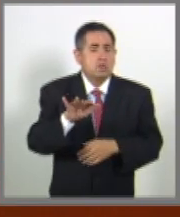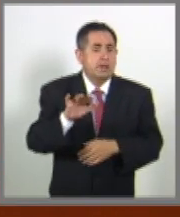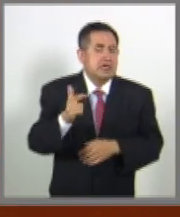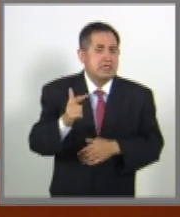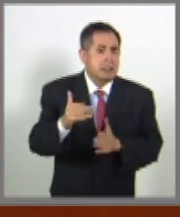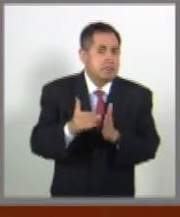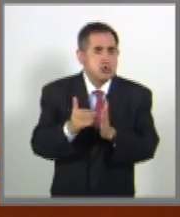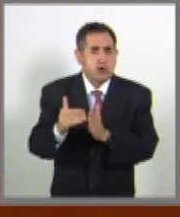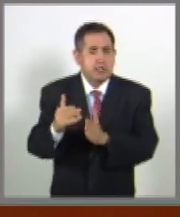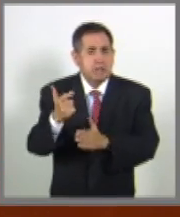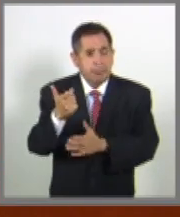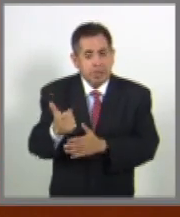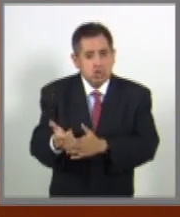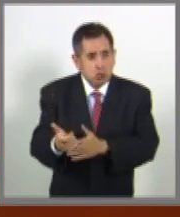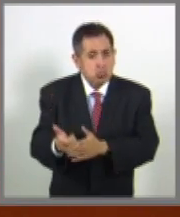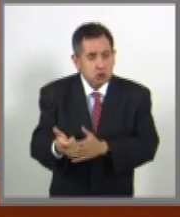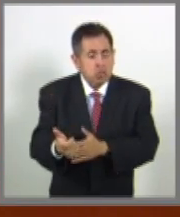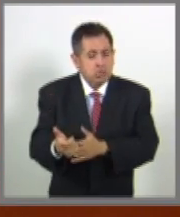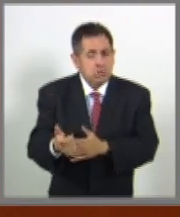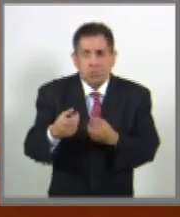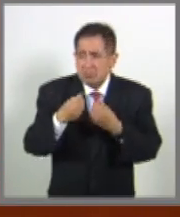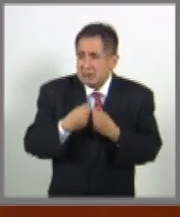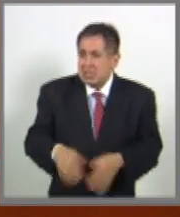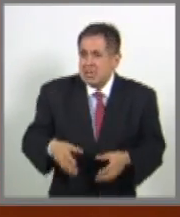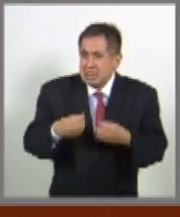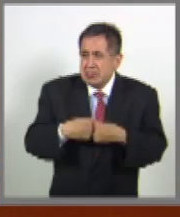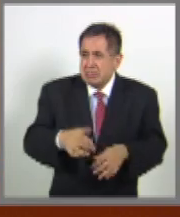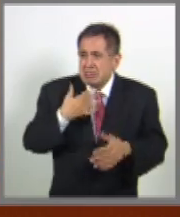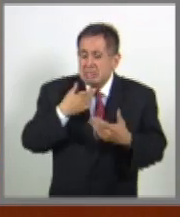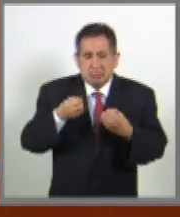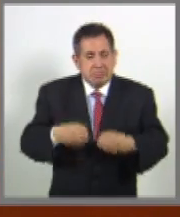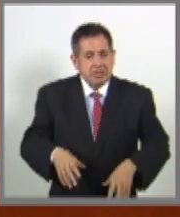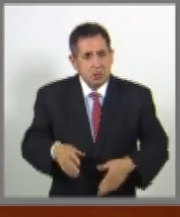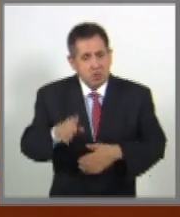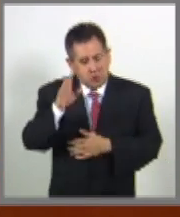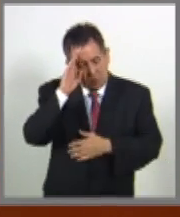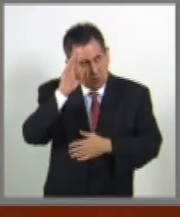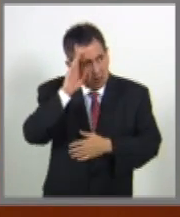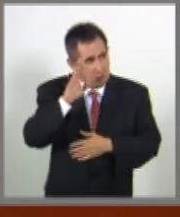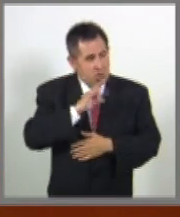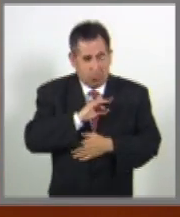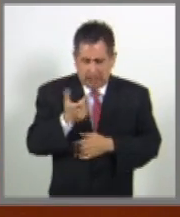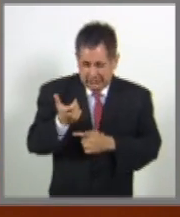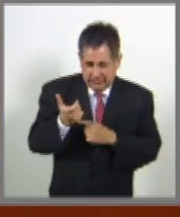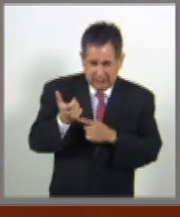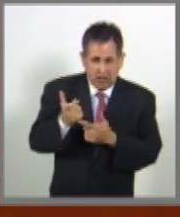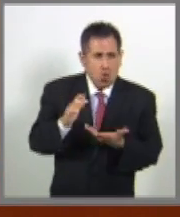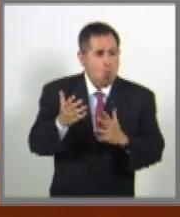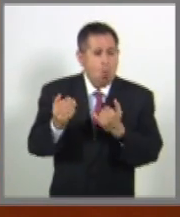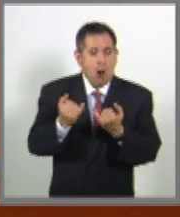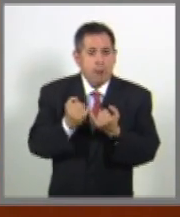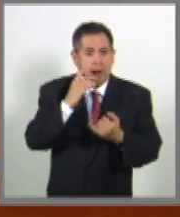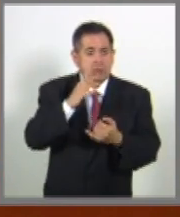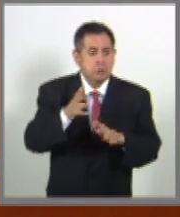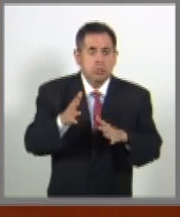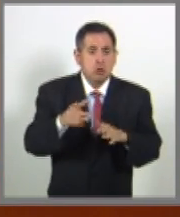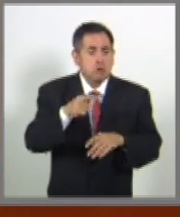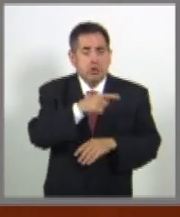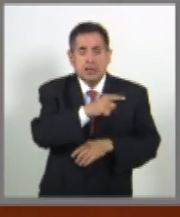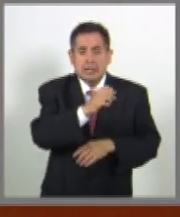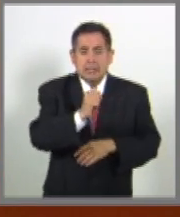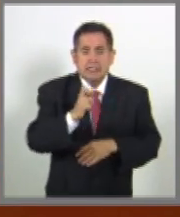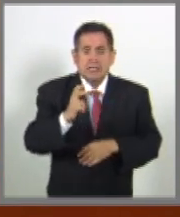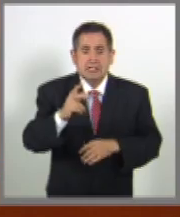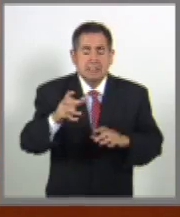159.957 millones de pesos por el combustible perdido, cifra equivalente a lo que la Secretaría de Educación